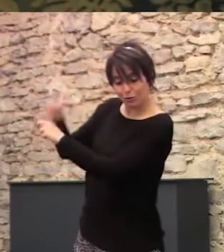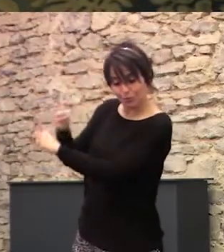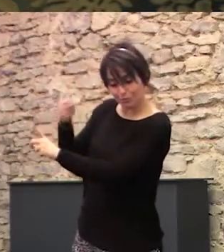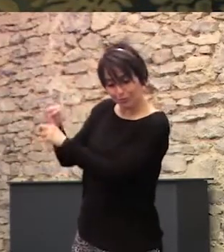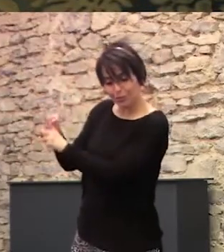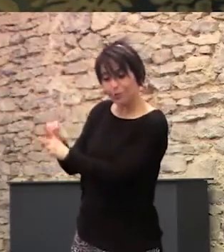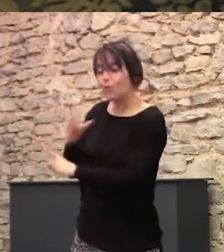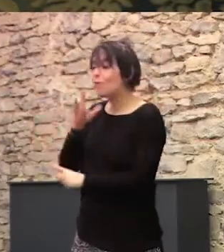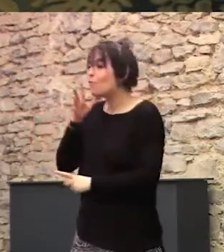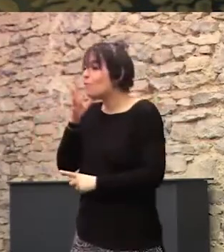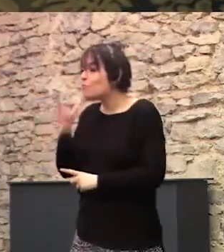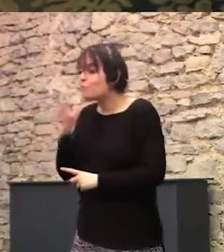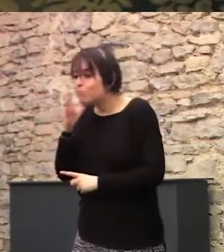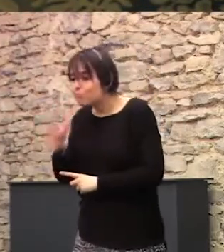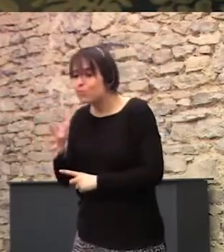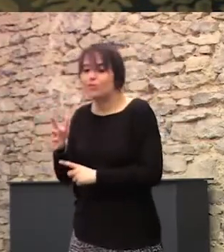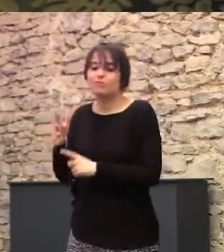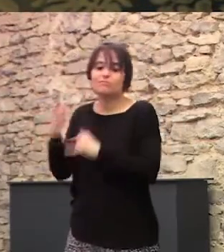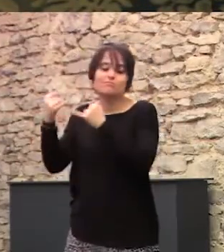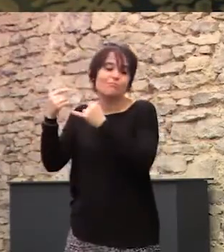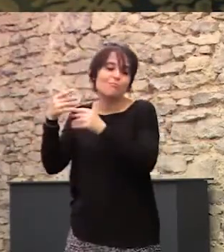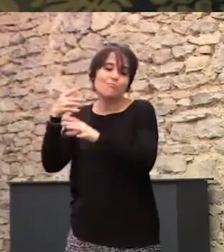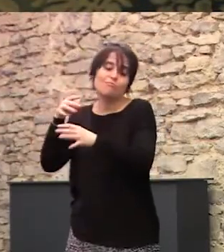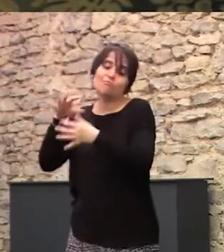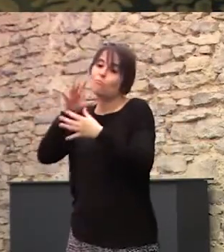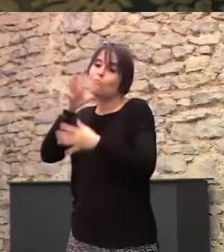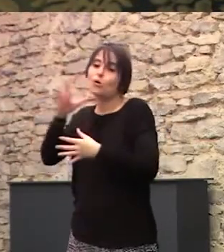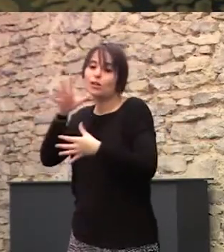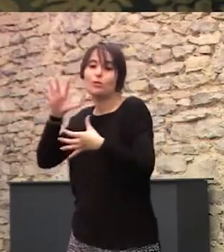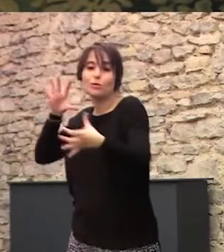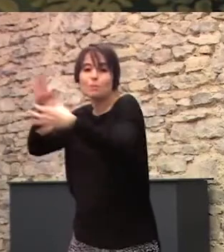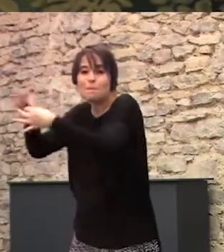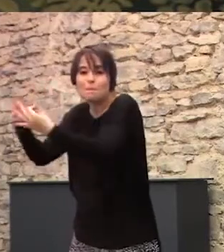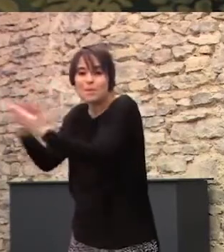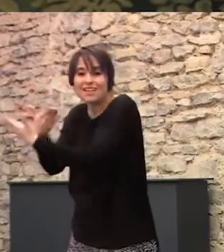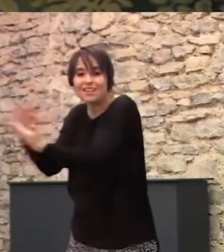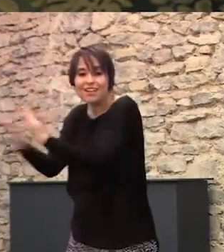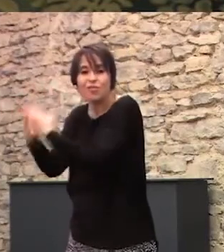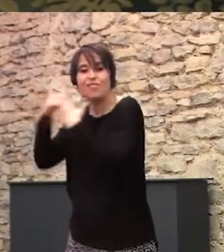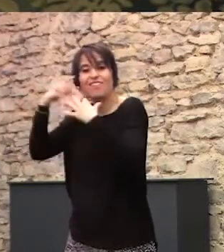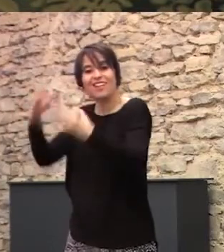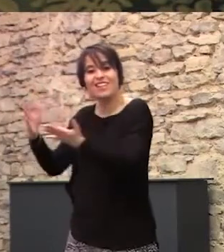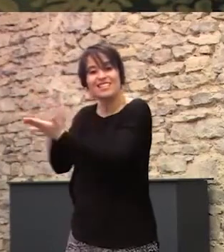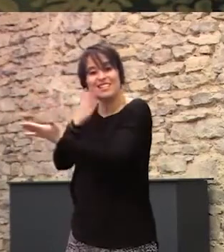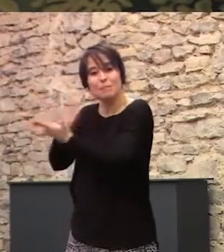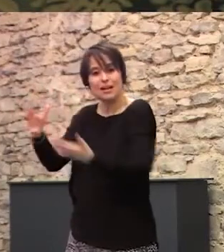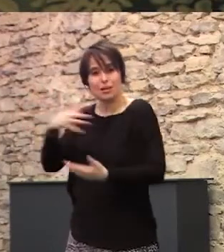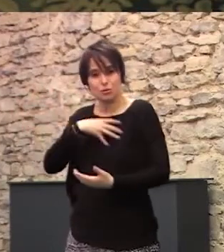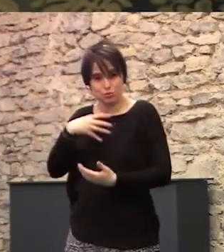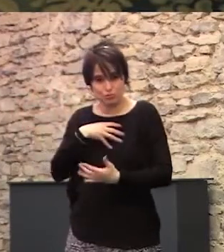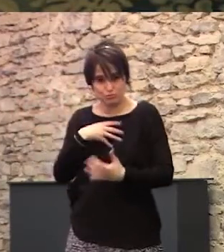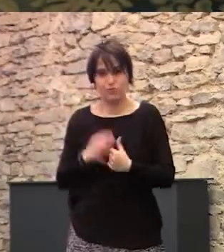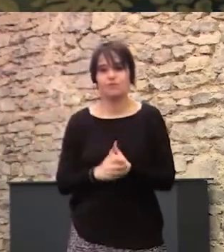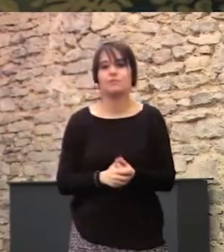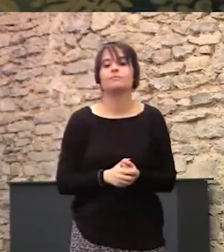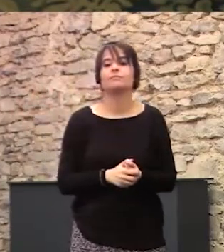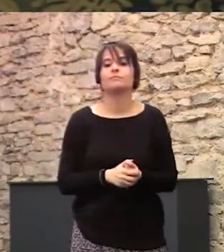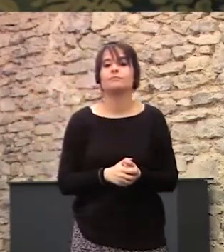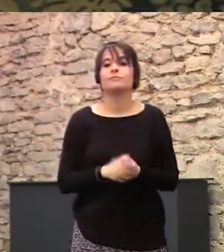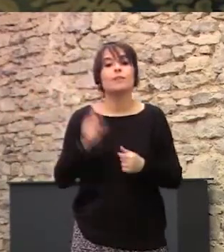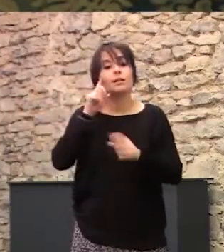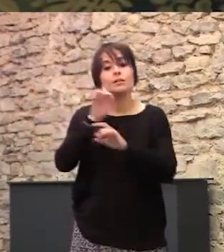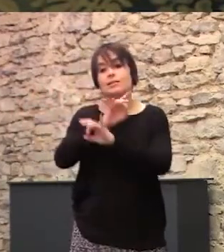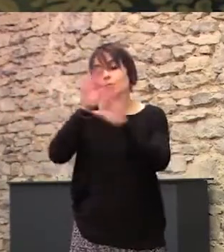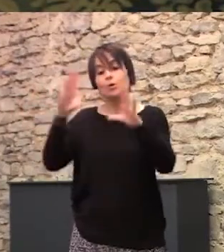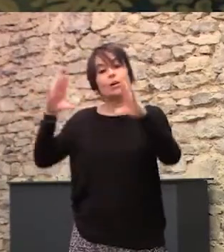por diferentes ejes que están interrelacionados y no se pueden separar. Esto es lo que teorizaba. Evidentemente, el